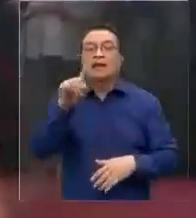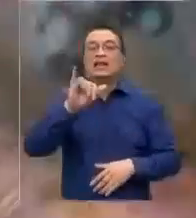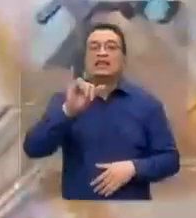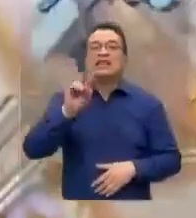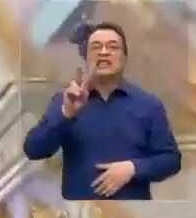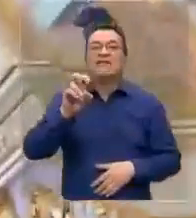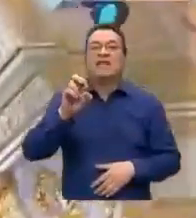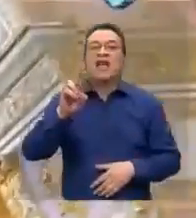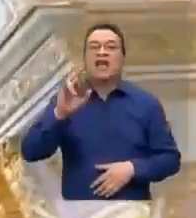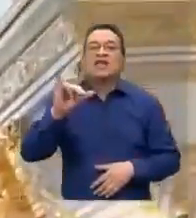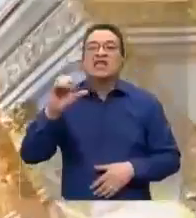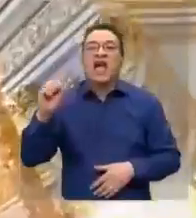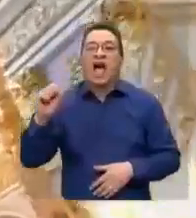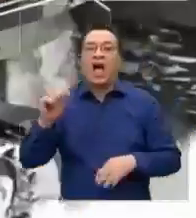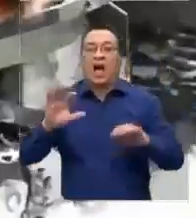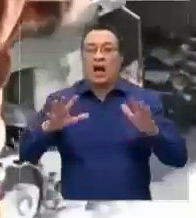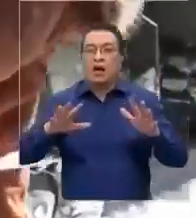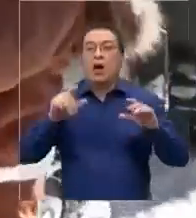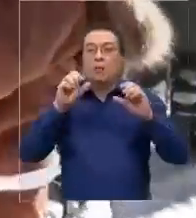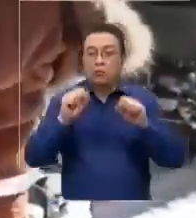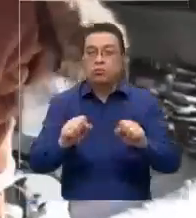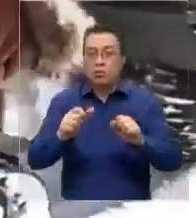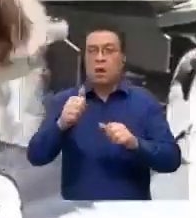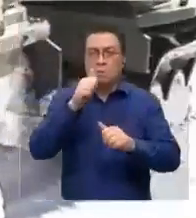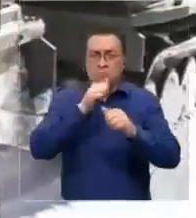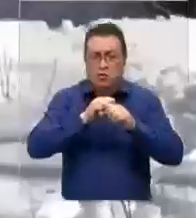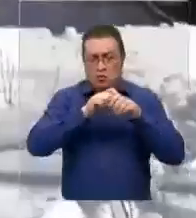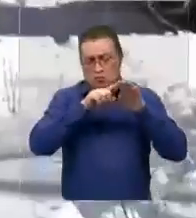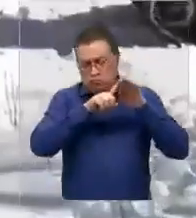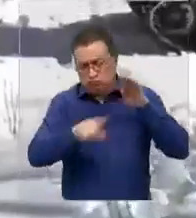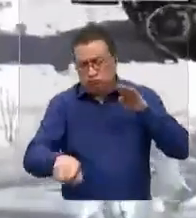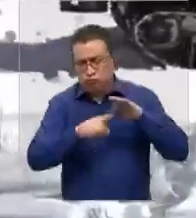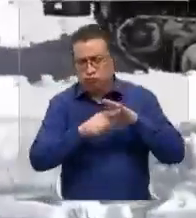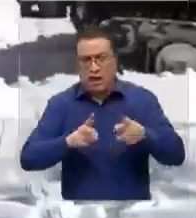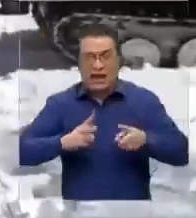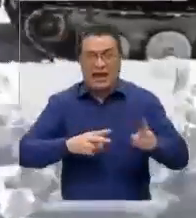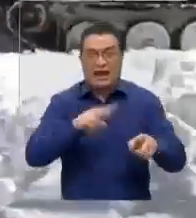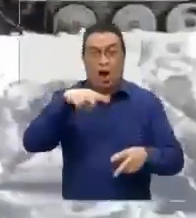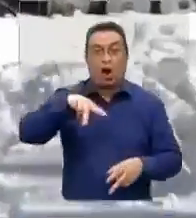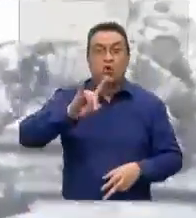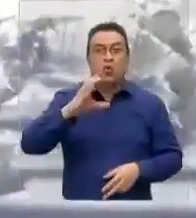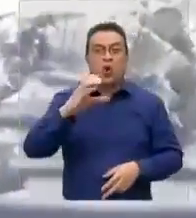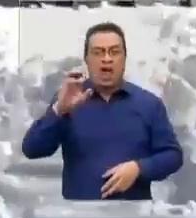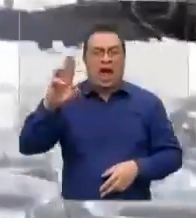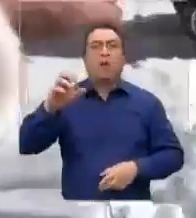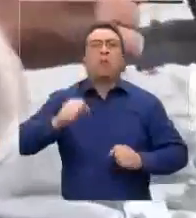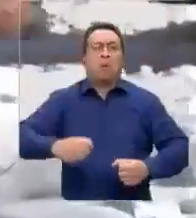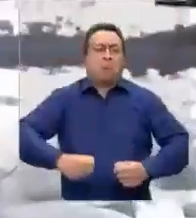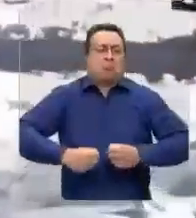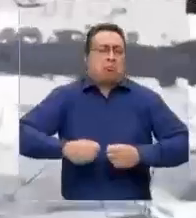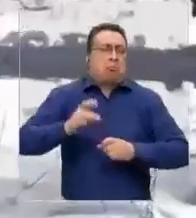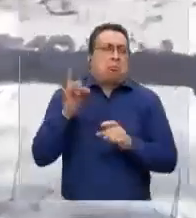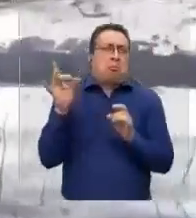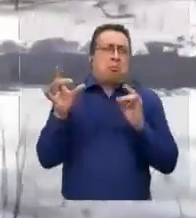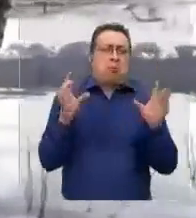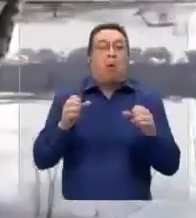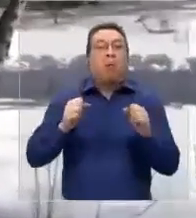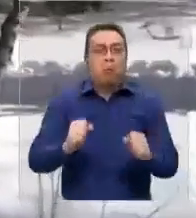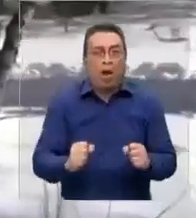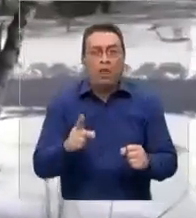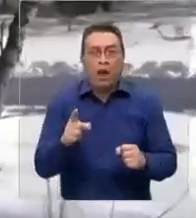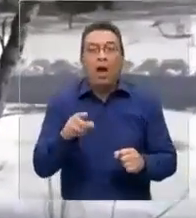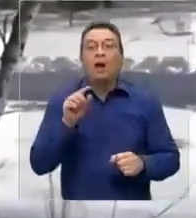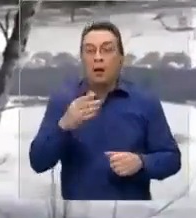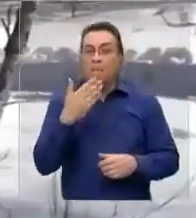Siberia, recinto que incluso sería capaz de resistir una eventual guerra nuclear. Sin embargo, los expertos llaman a